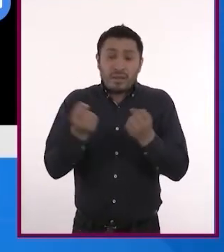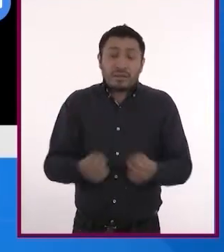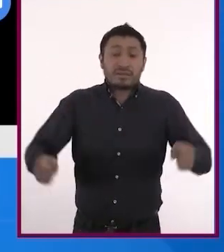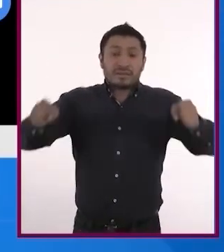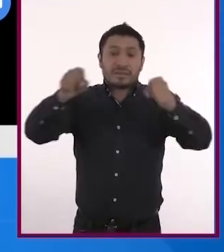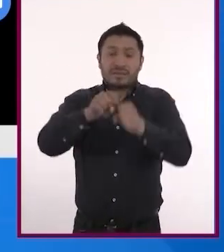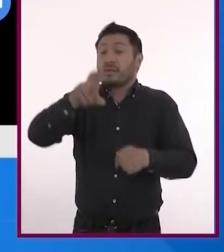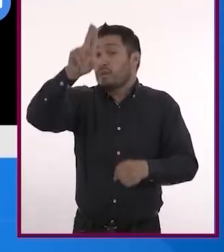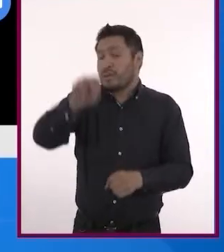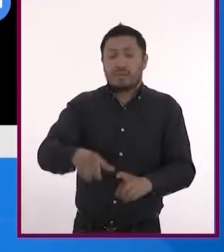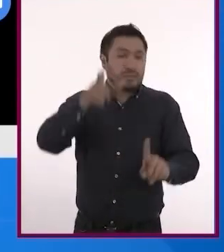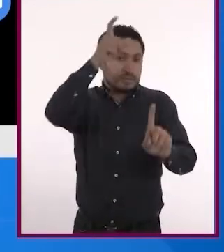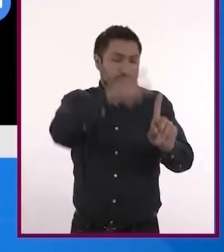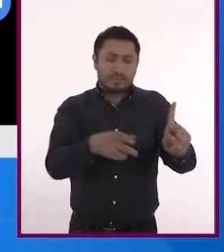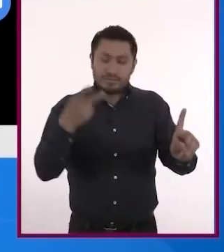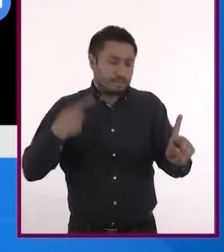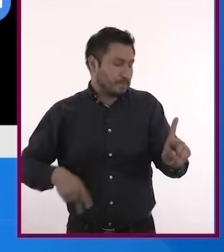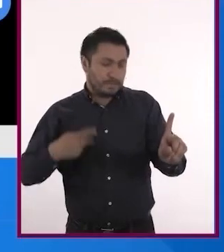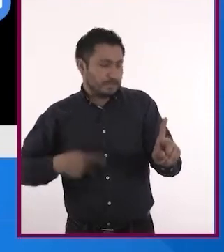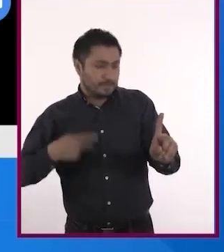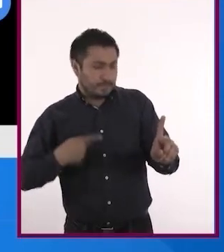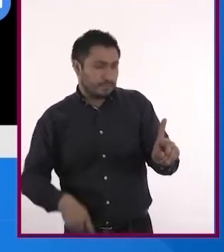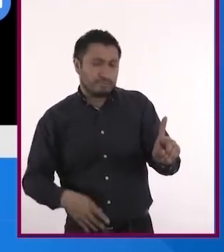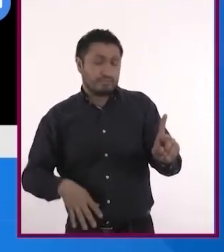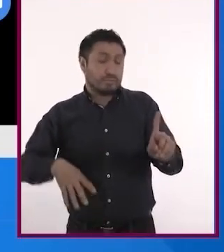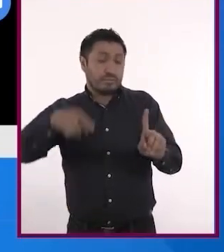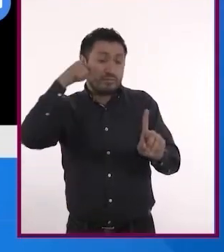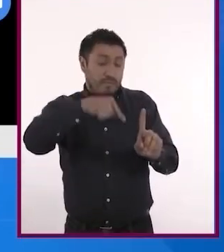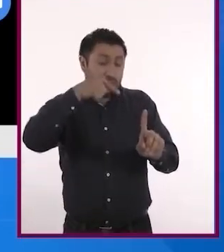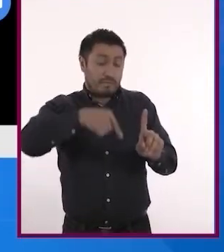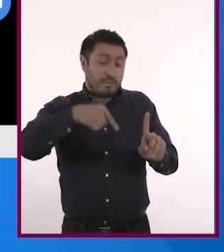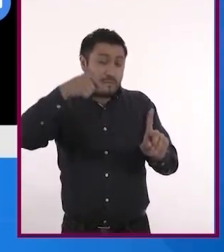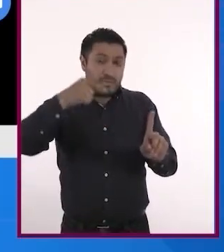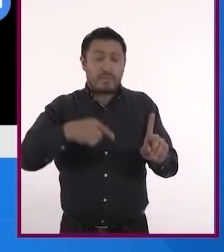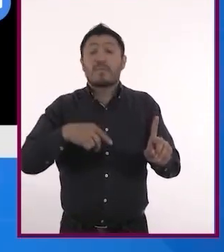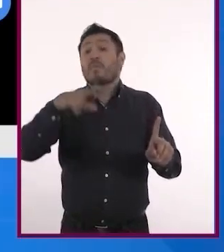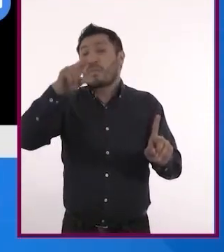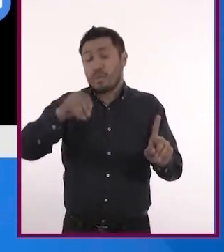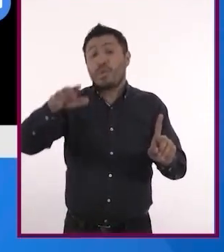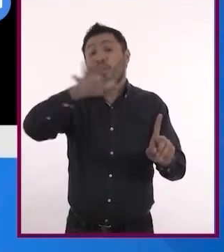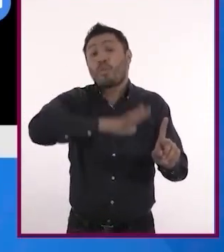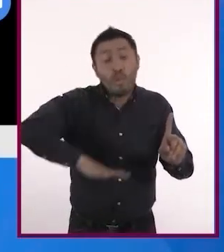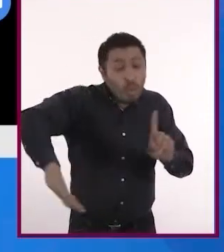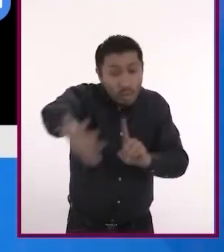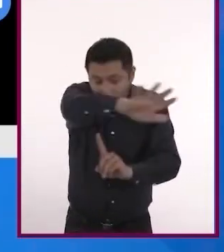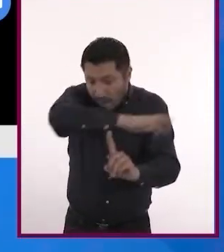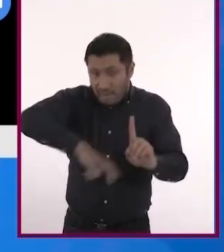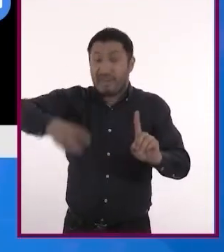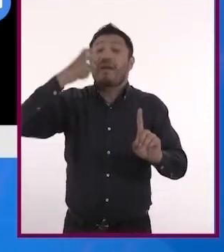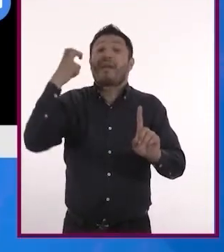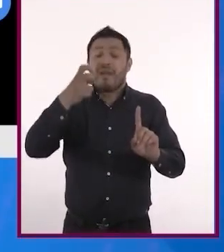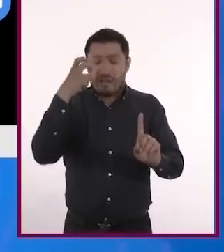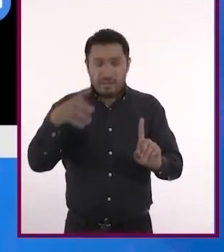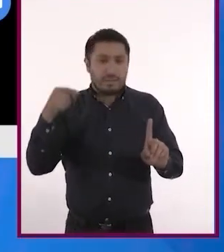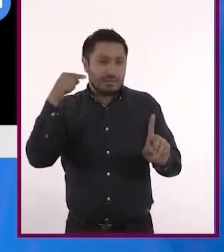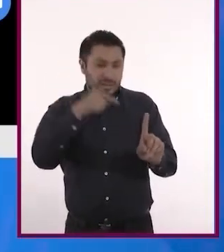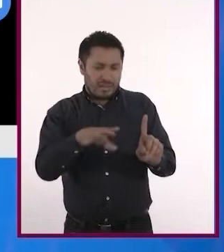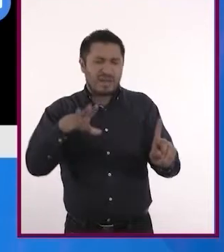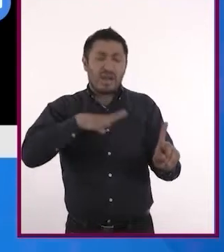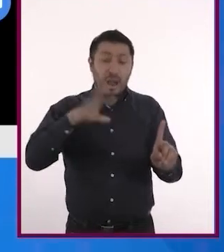sociedad, no en la persona, que tiene algún tipo de sufrimiento mental o